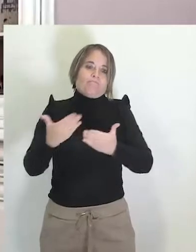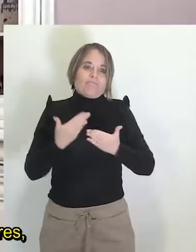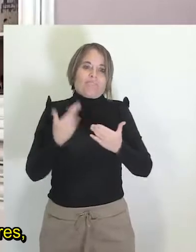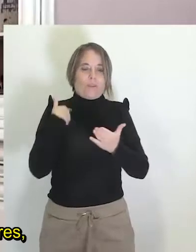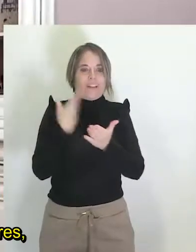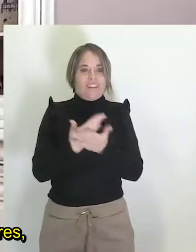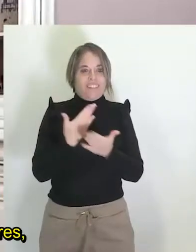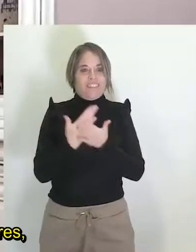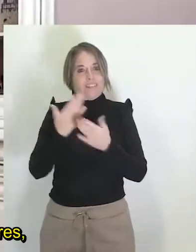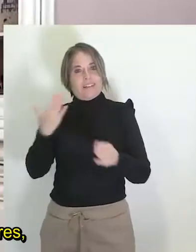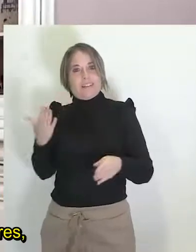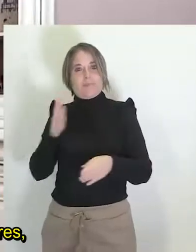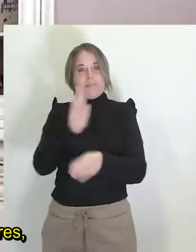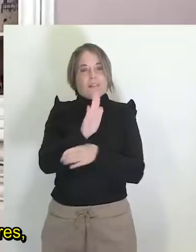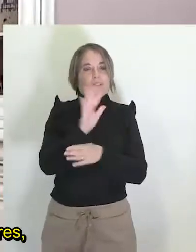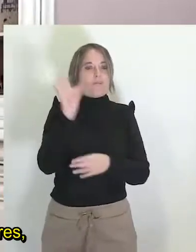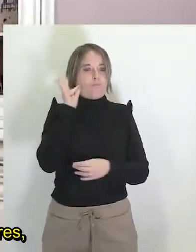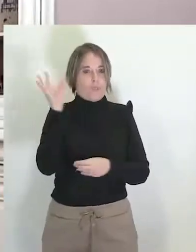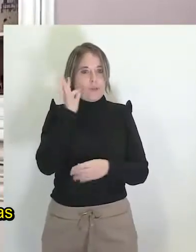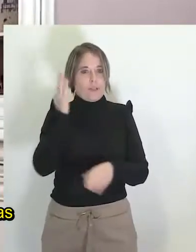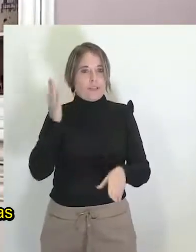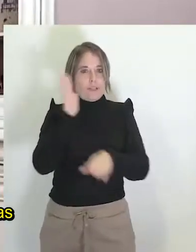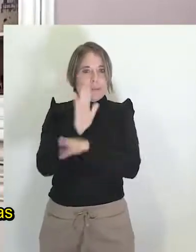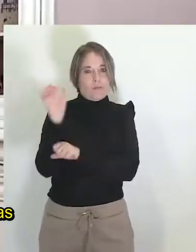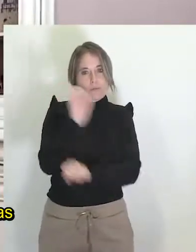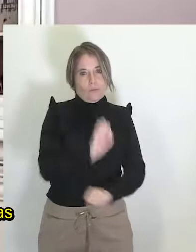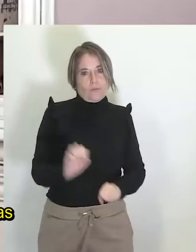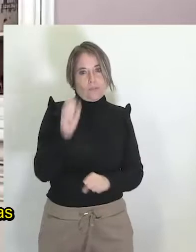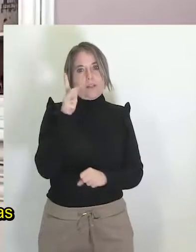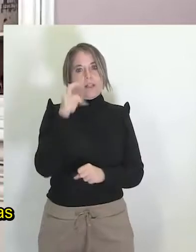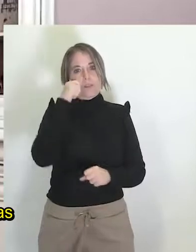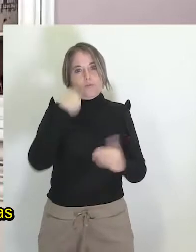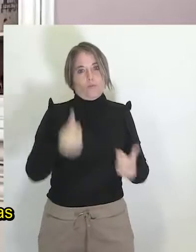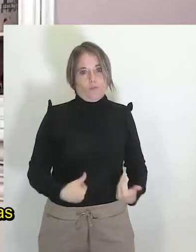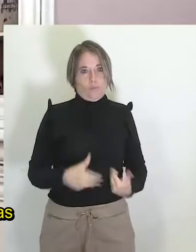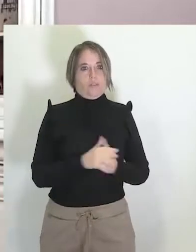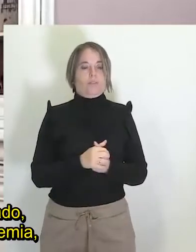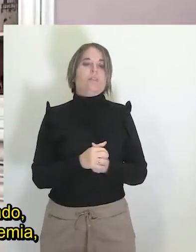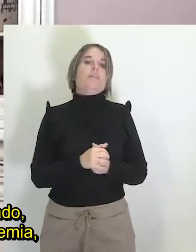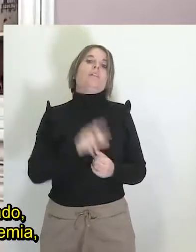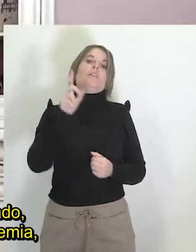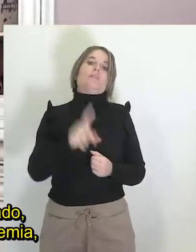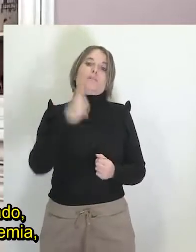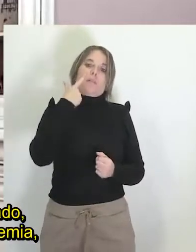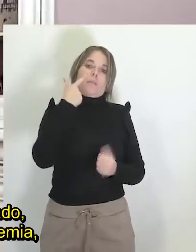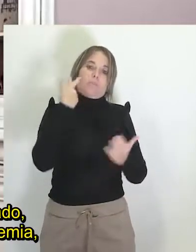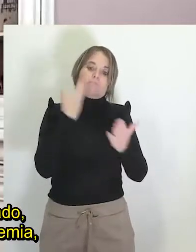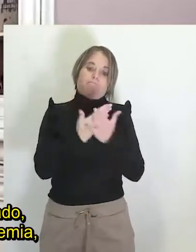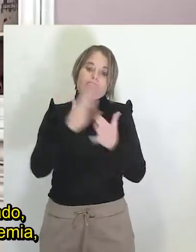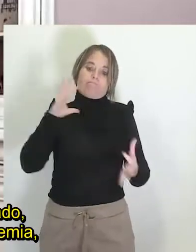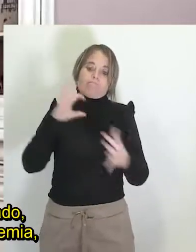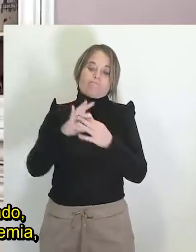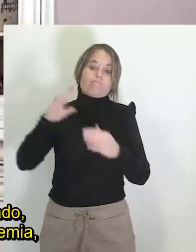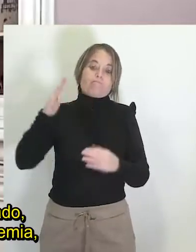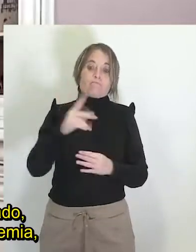garantizar precisamente la representación de las mujeres, representación de defensoras de derechos humanos, y cómo se ha visto y cómo se ve todo esto